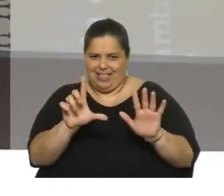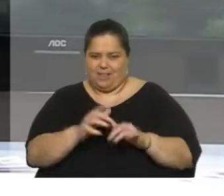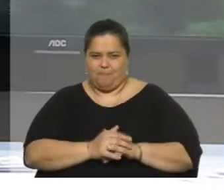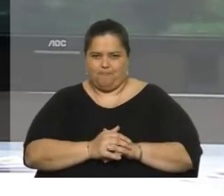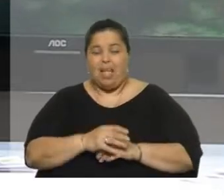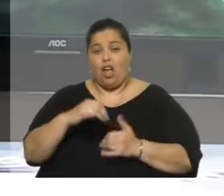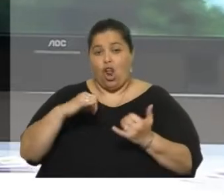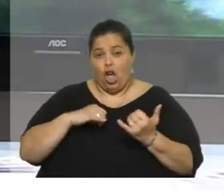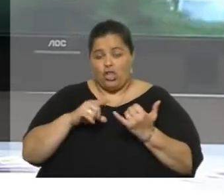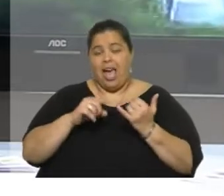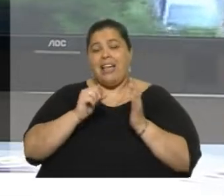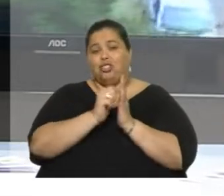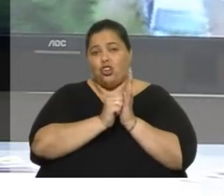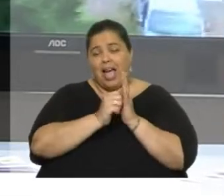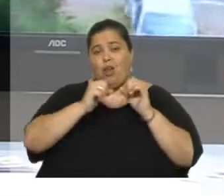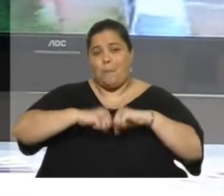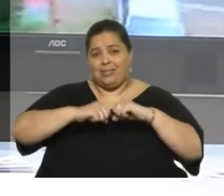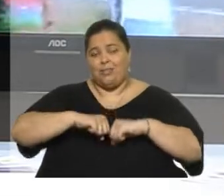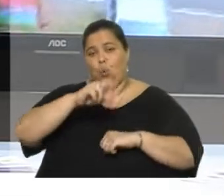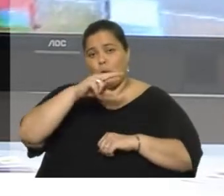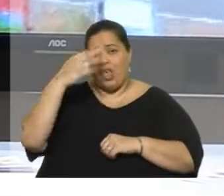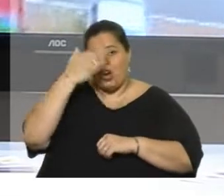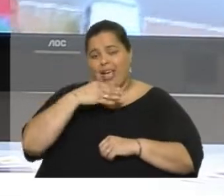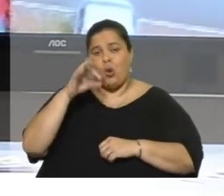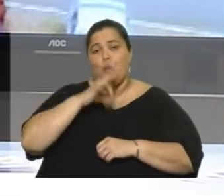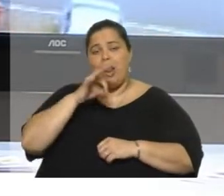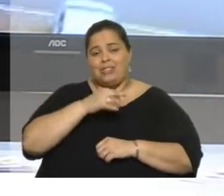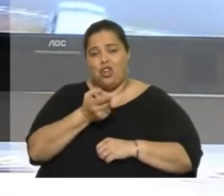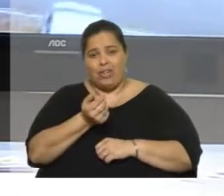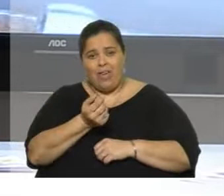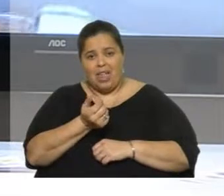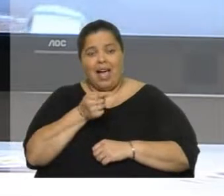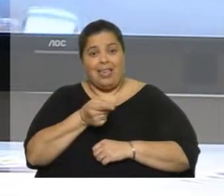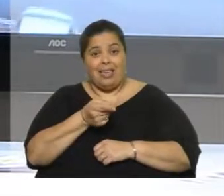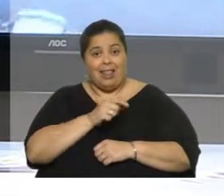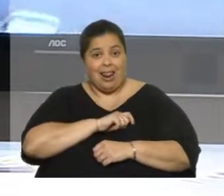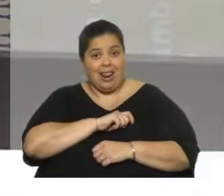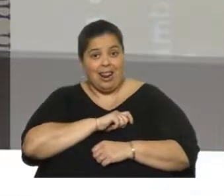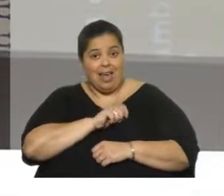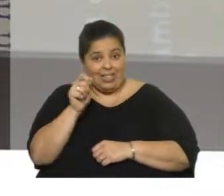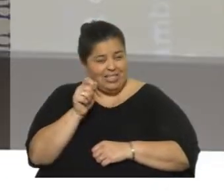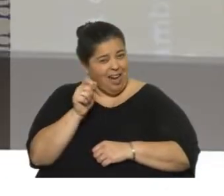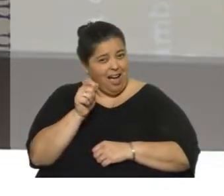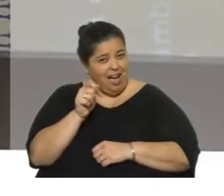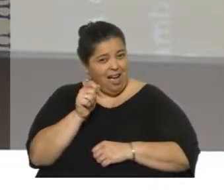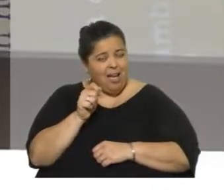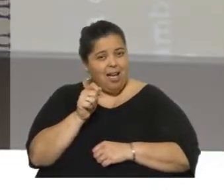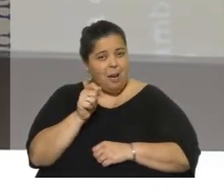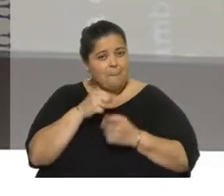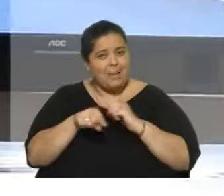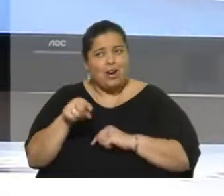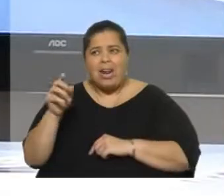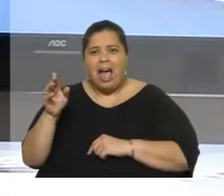Colonia, Soriano, Paysandú, Río Negro, Durazno, Rivera y La Valleja, puse yo. La productora me